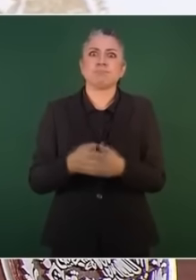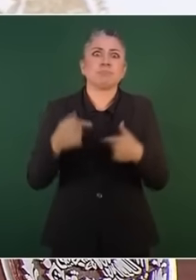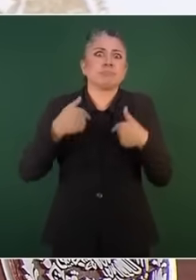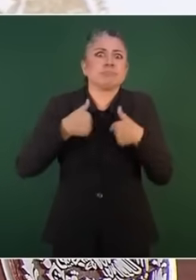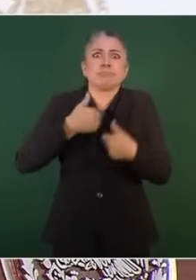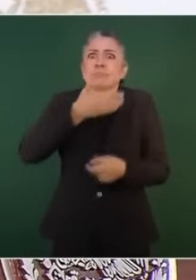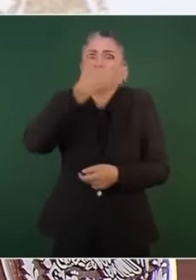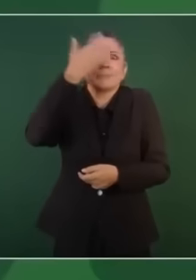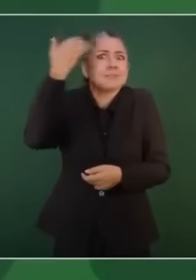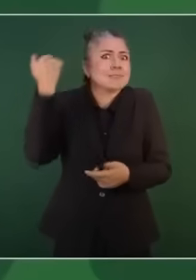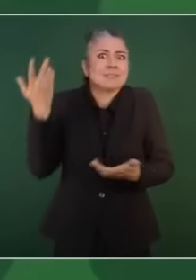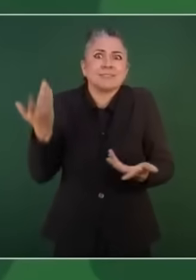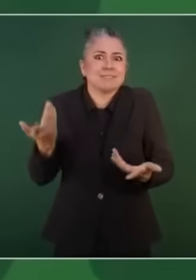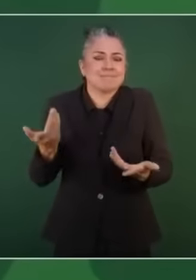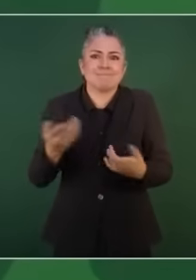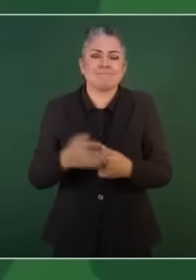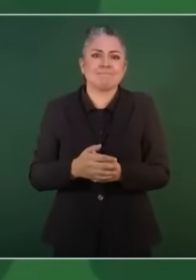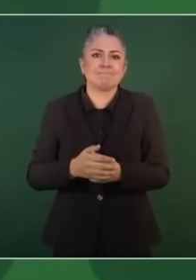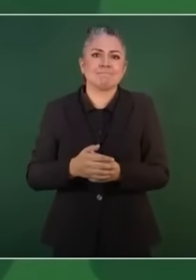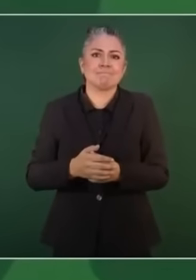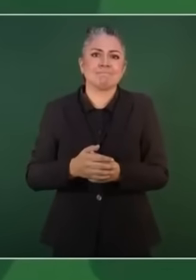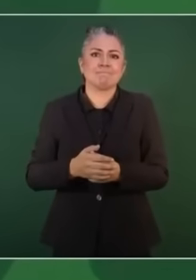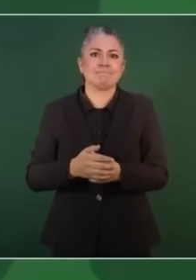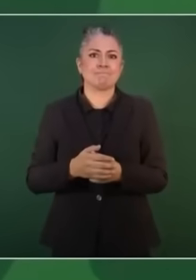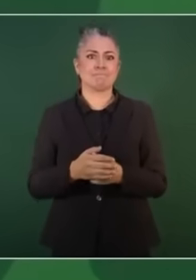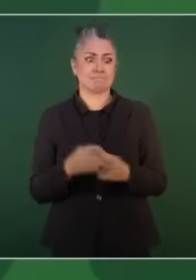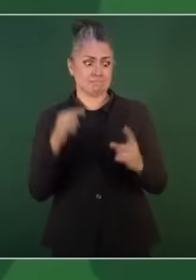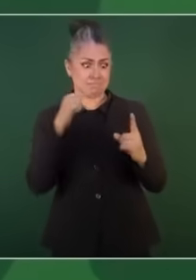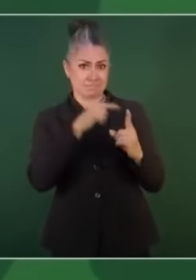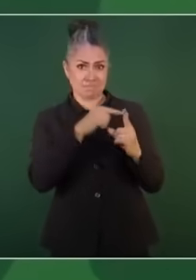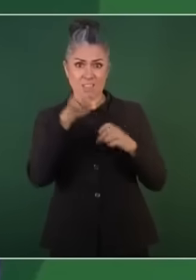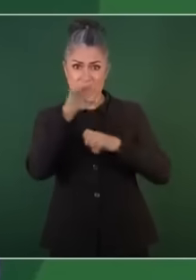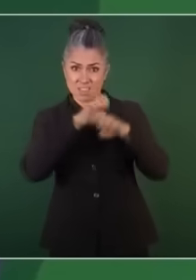sabía de que tenía empresas.